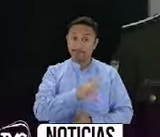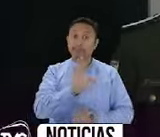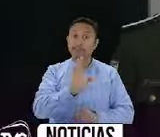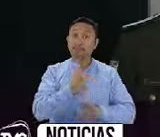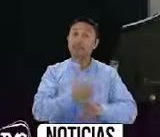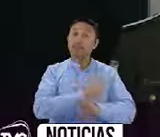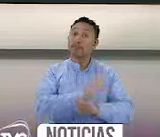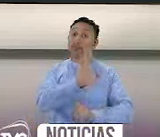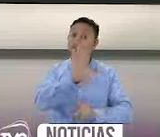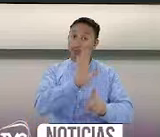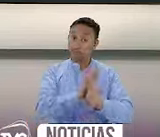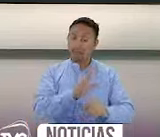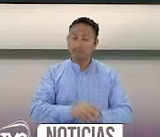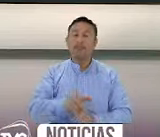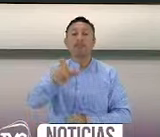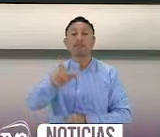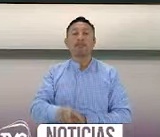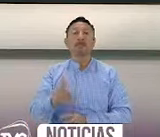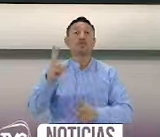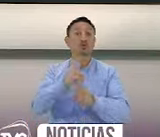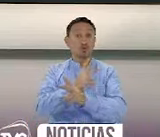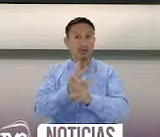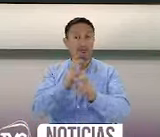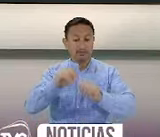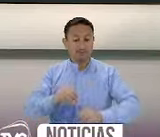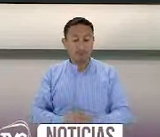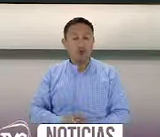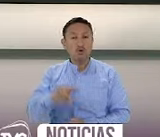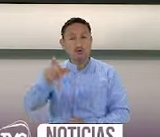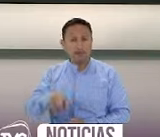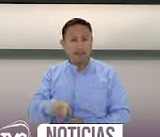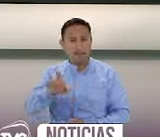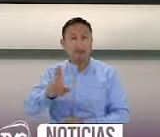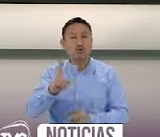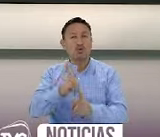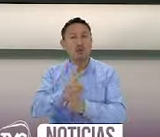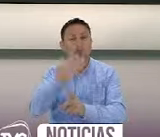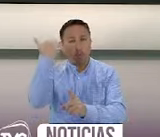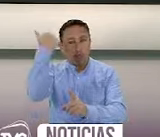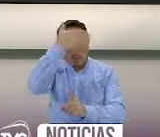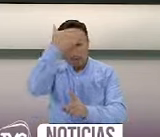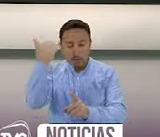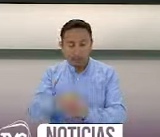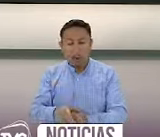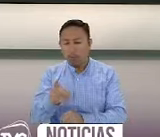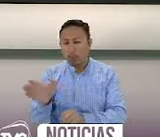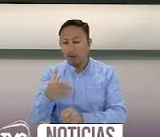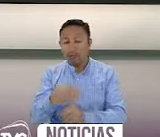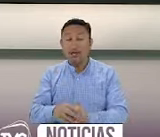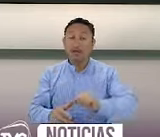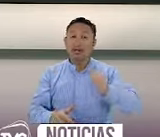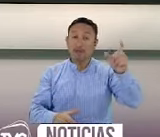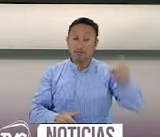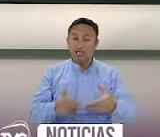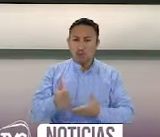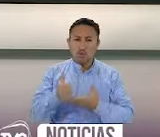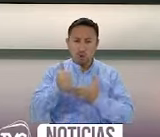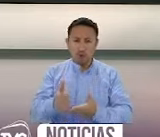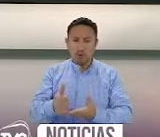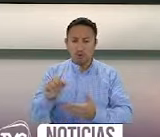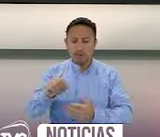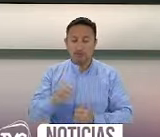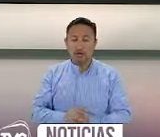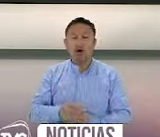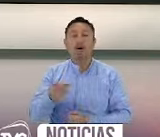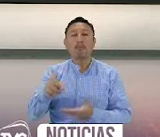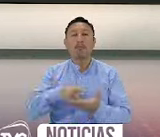advierte a la ciudadanía que evite ser víctimas de estafas, que no se dejen engañar por terceras personas, cuentas no